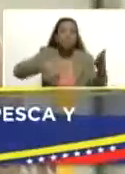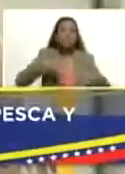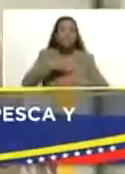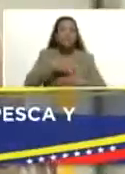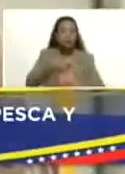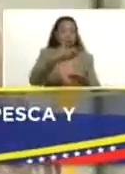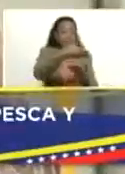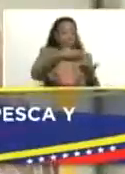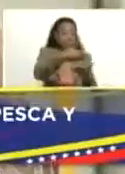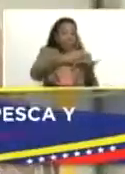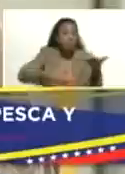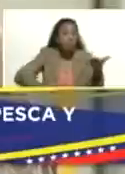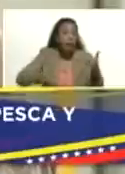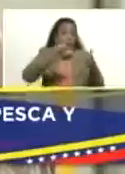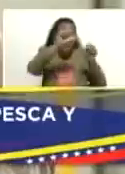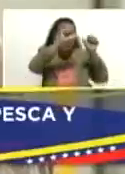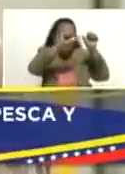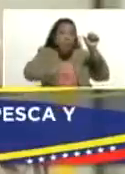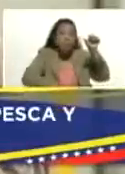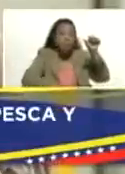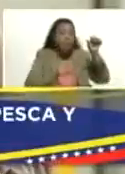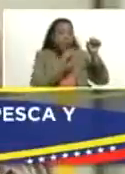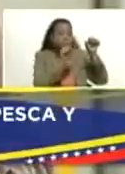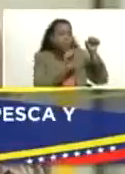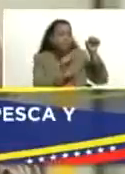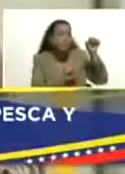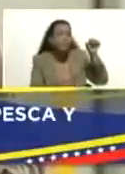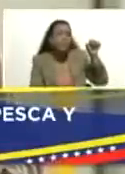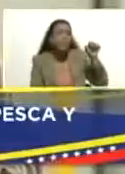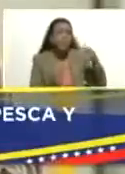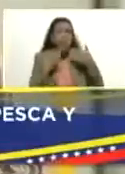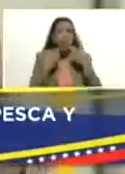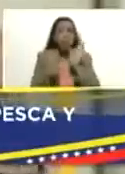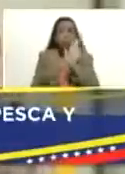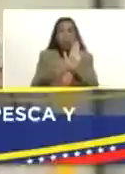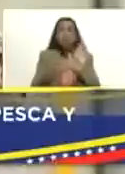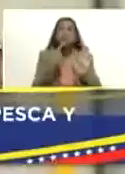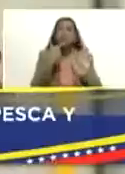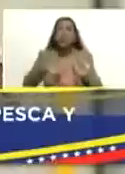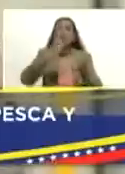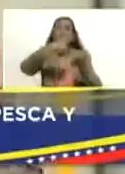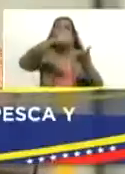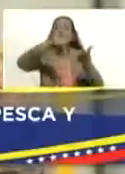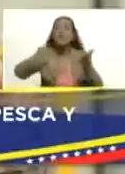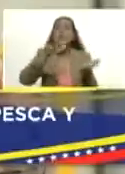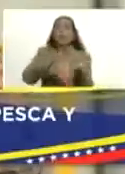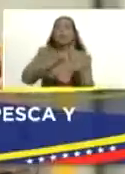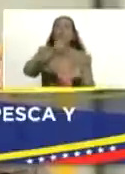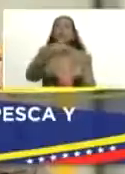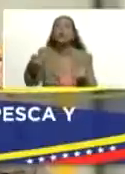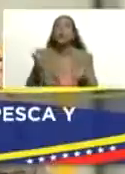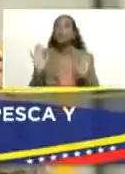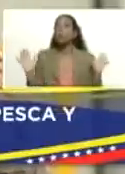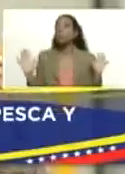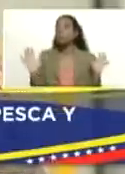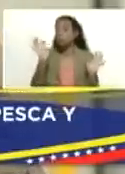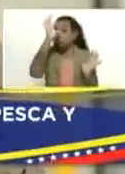Interesantes, ¿verdad? Y quiero ventilarlos para ver si los firmo, se los apruebo o no se los apruebo.